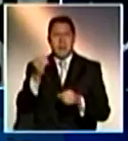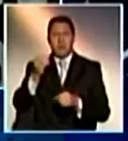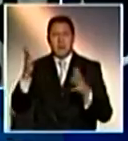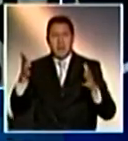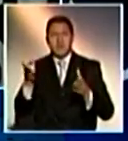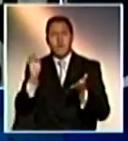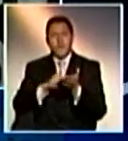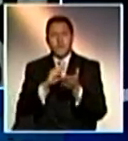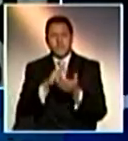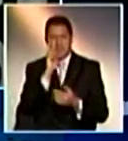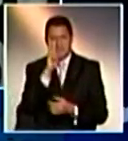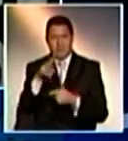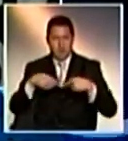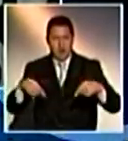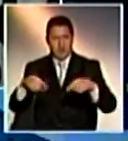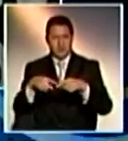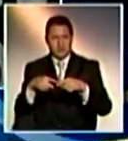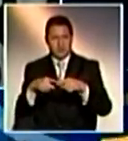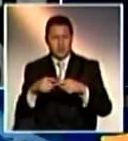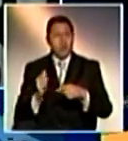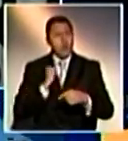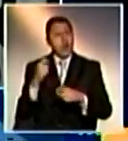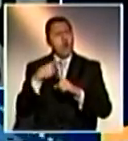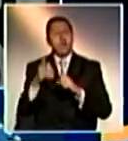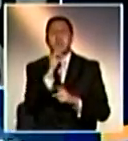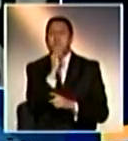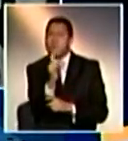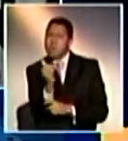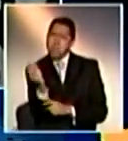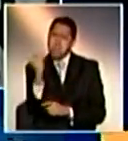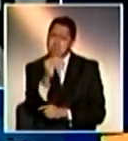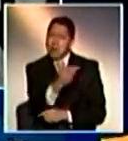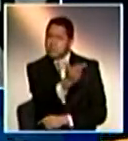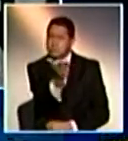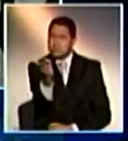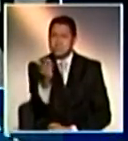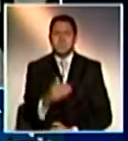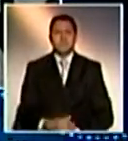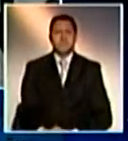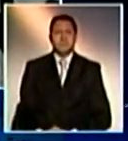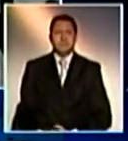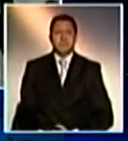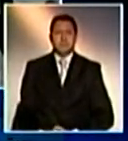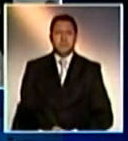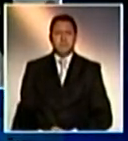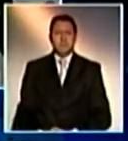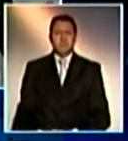esta manera vamos a retornar con ustedes al estudio. Por supuesto, cuando tengamos mayores detalles, estableceremos nuevo contacto.